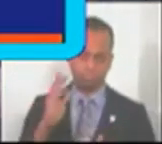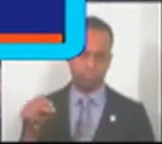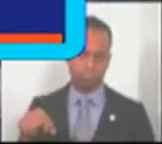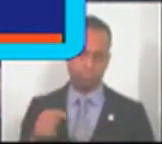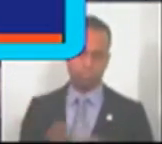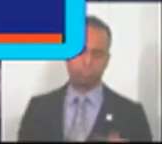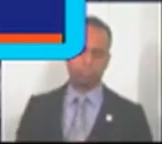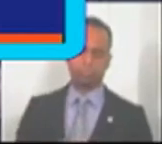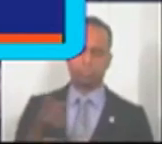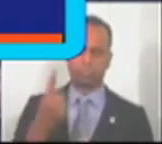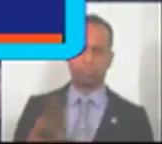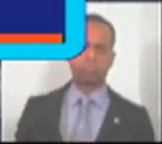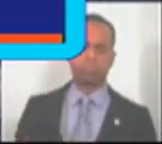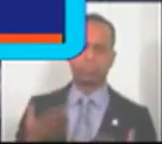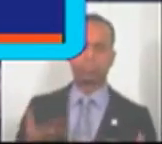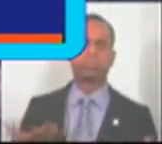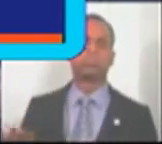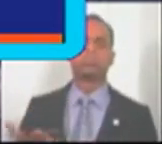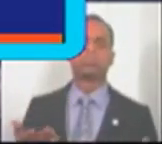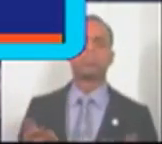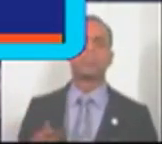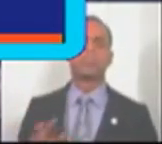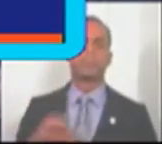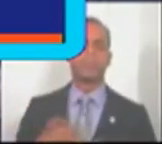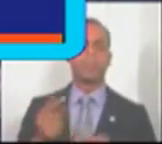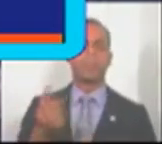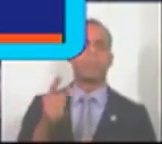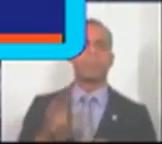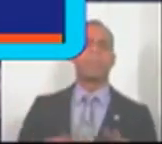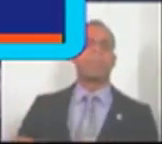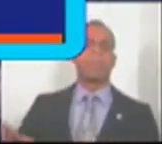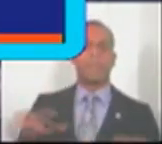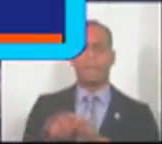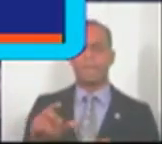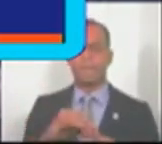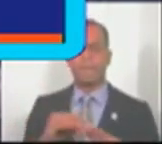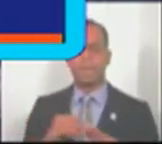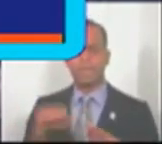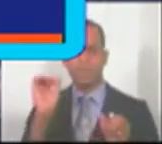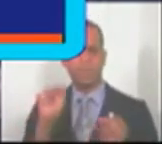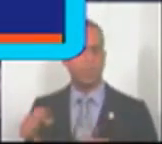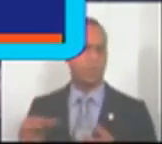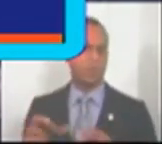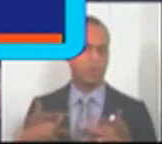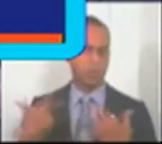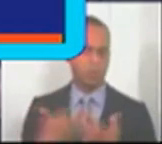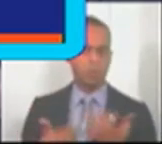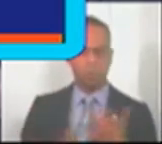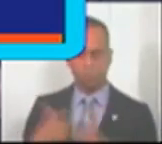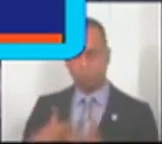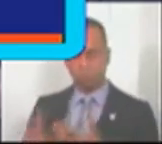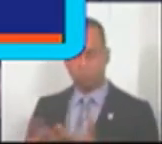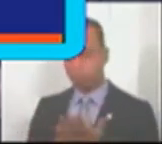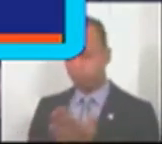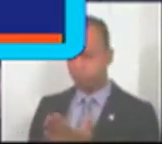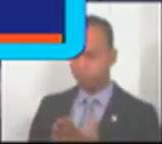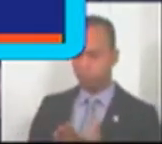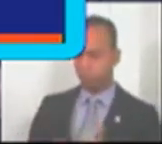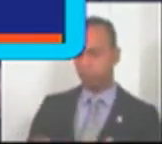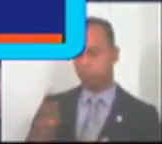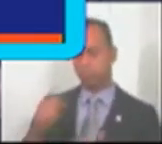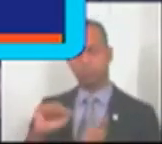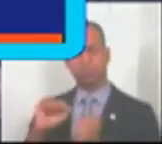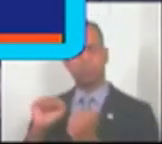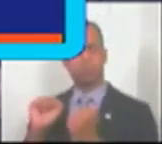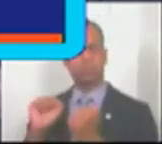de los instrumentos era tengamos un lugar donde podamos reunirnos, hablar de nuestros problemas, y uno de los desafíos